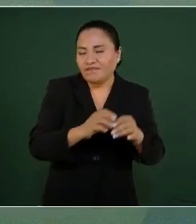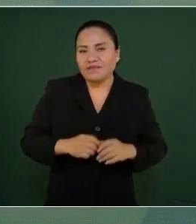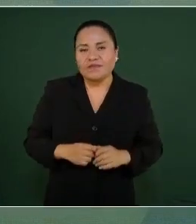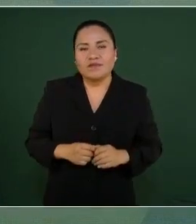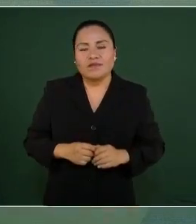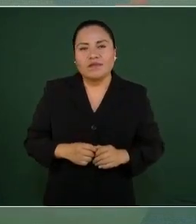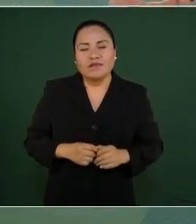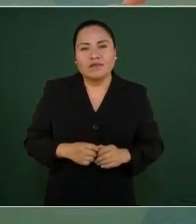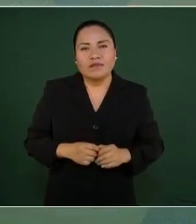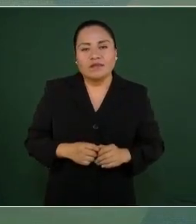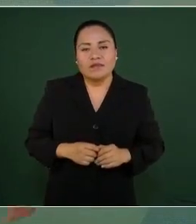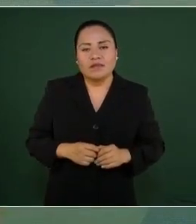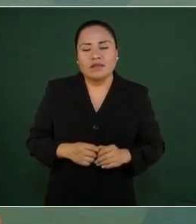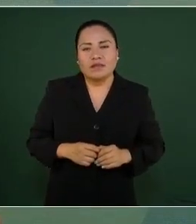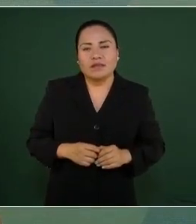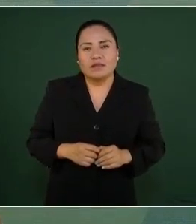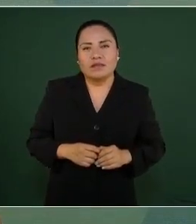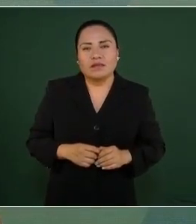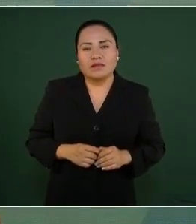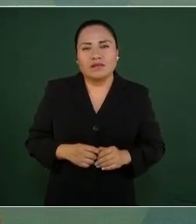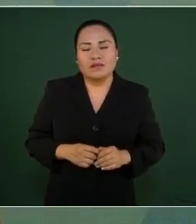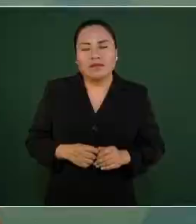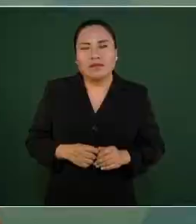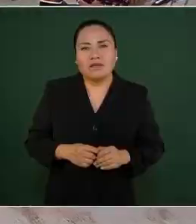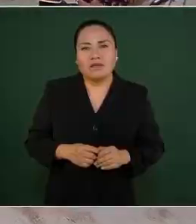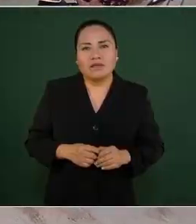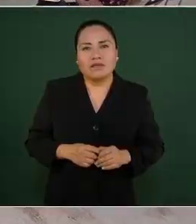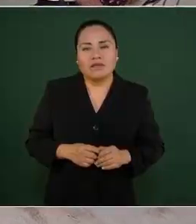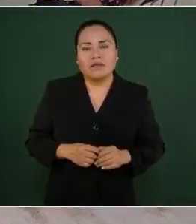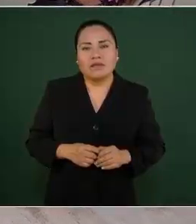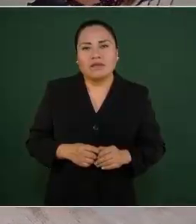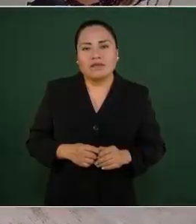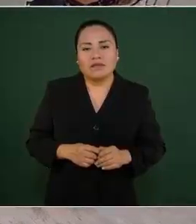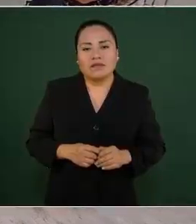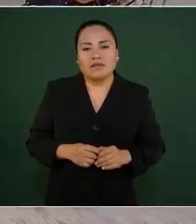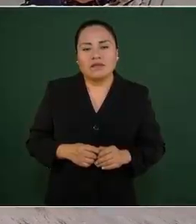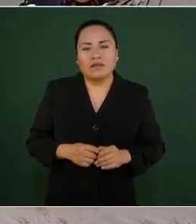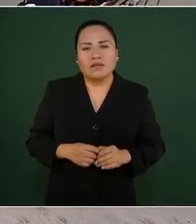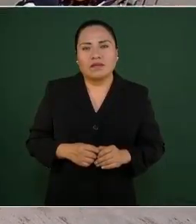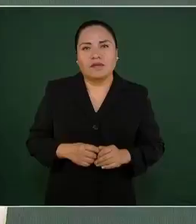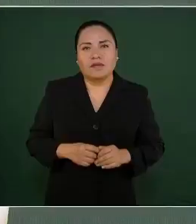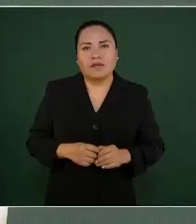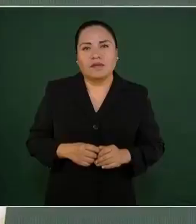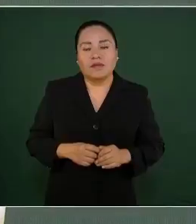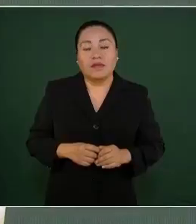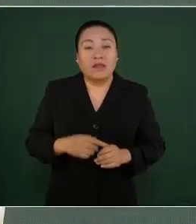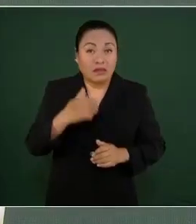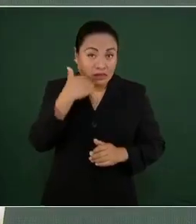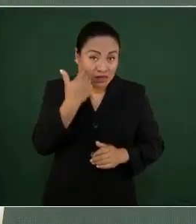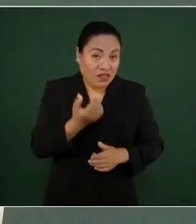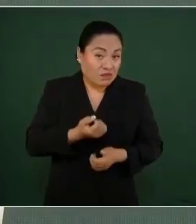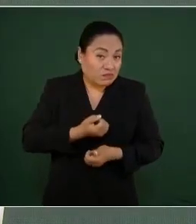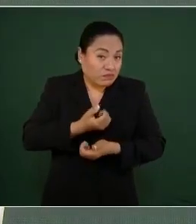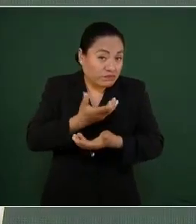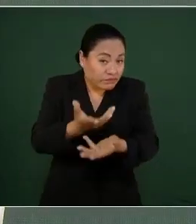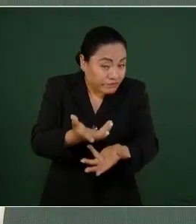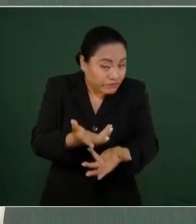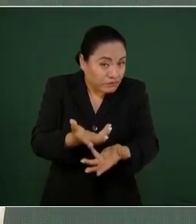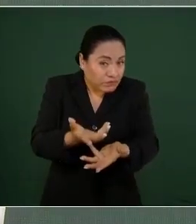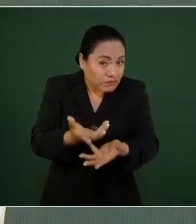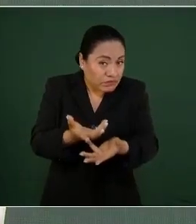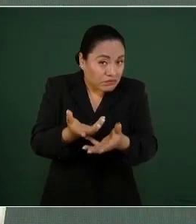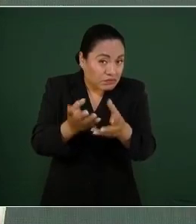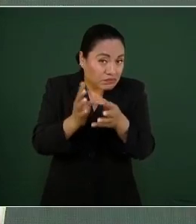Entonces, ¿vamos a hablar o no vamos a hablar?